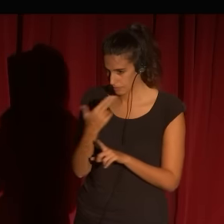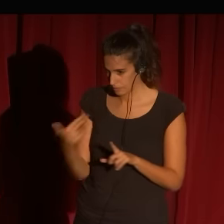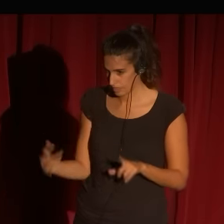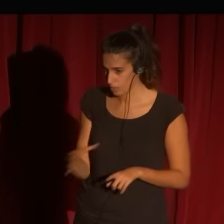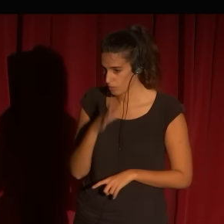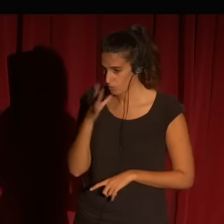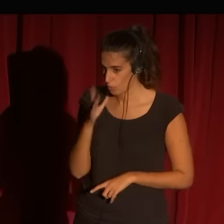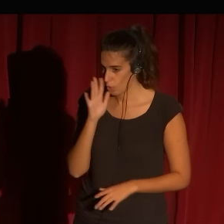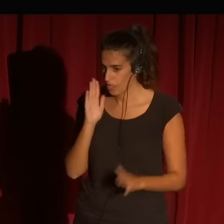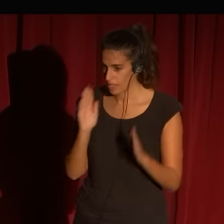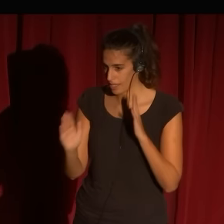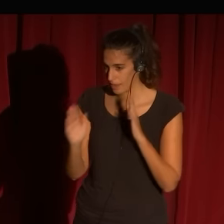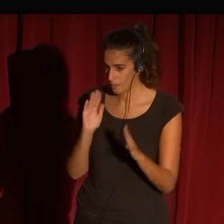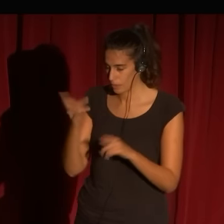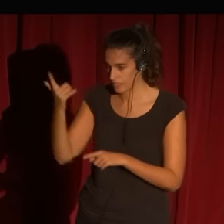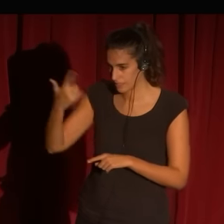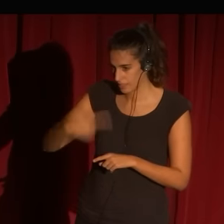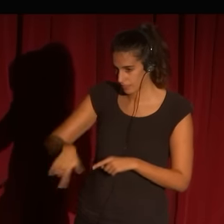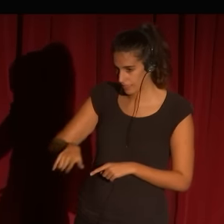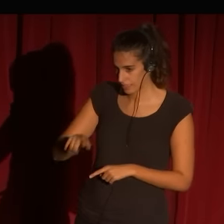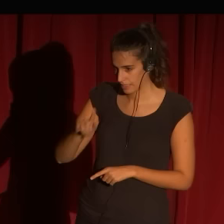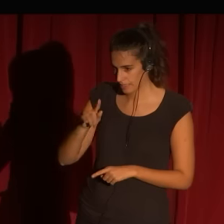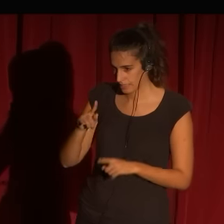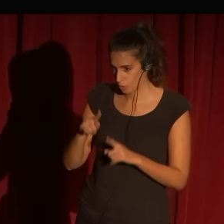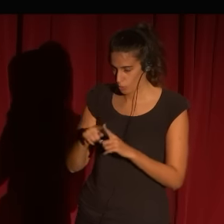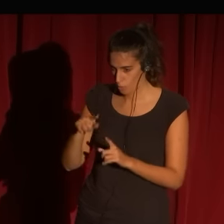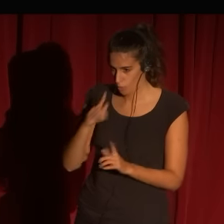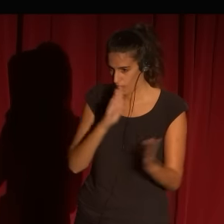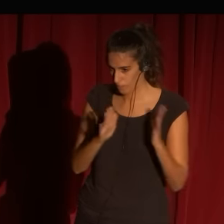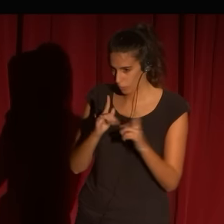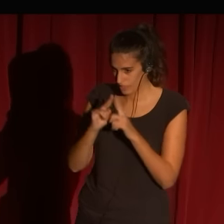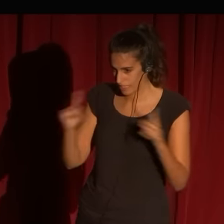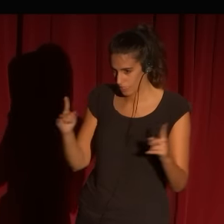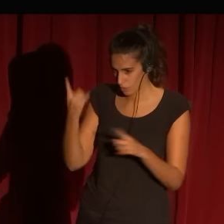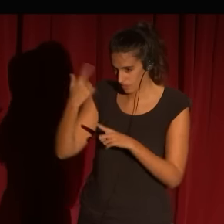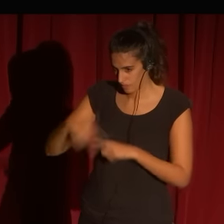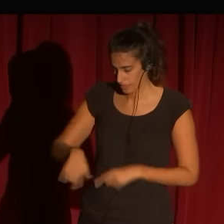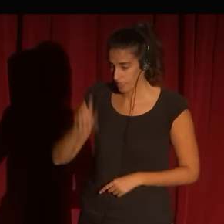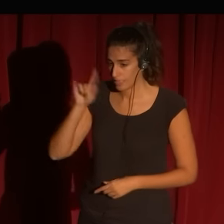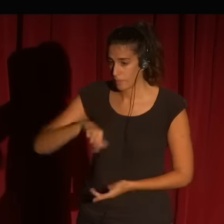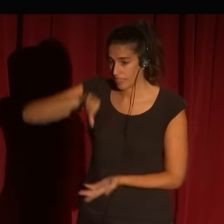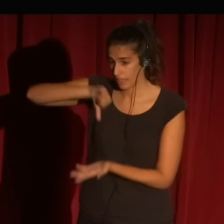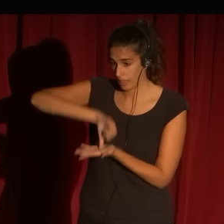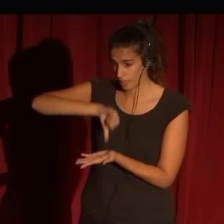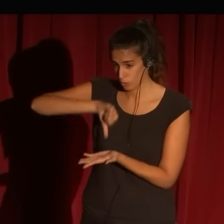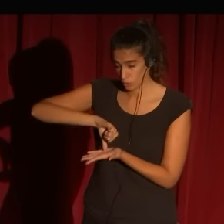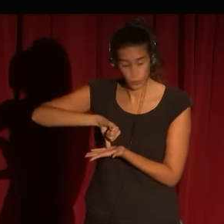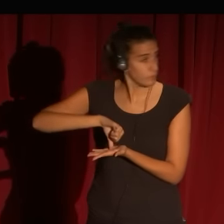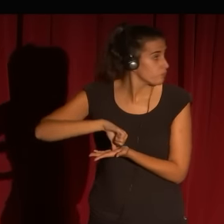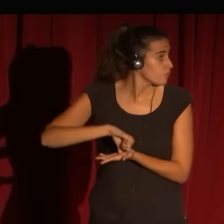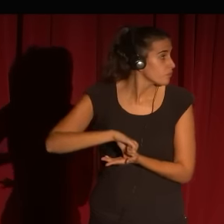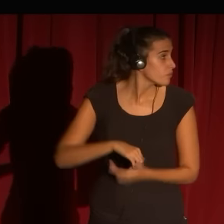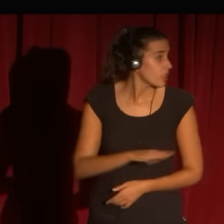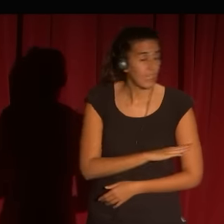representan épocas o momentos diferentes del año no os enseño a la derecha en el centro Perdón un